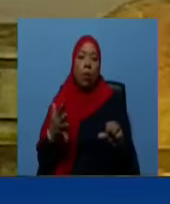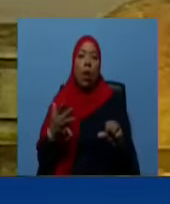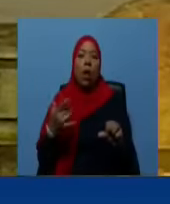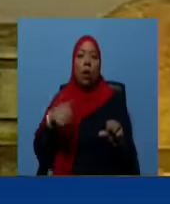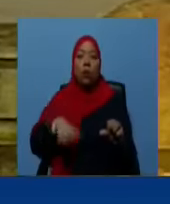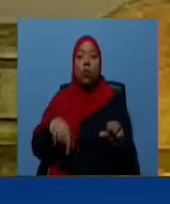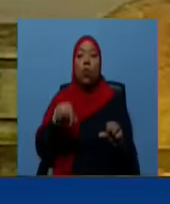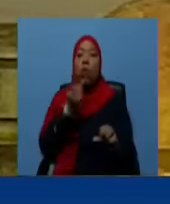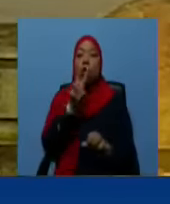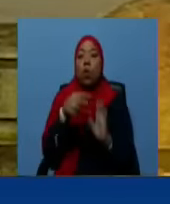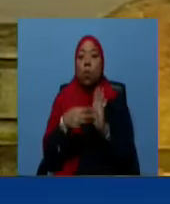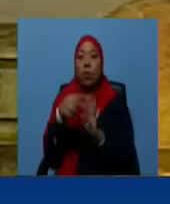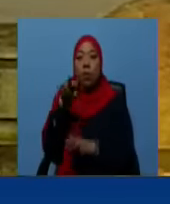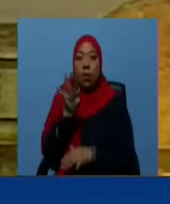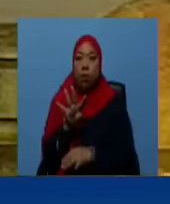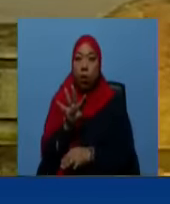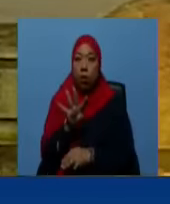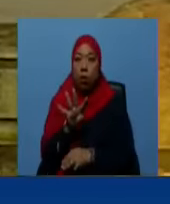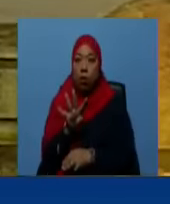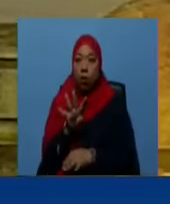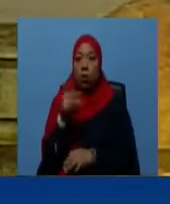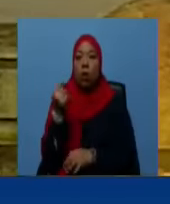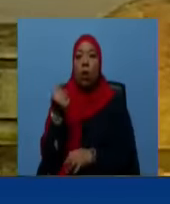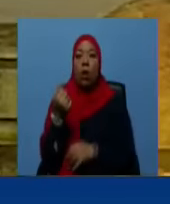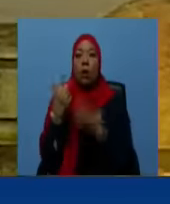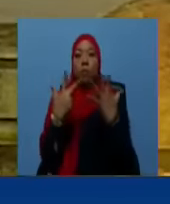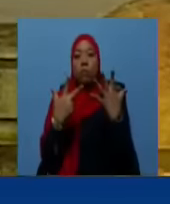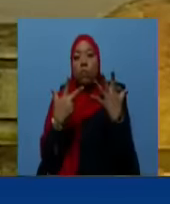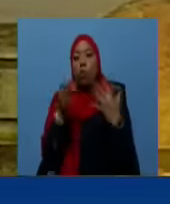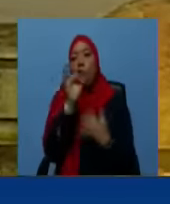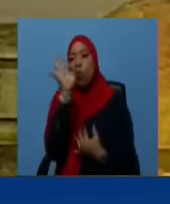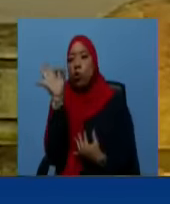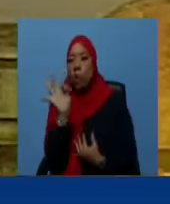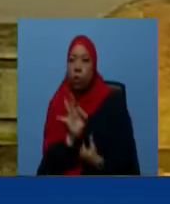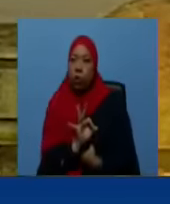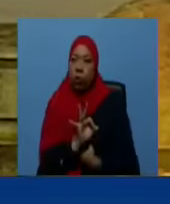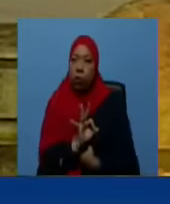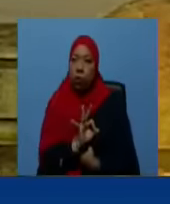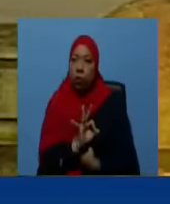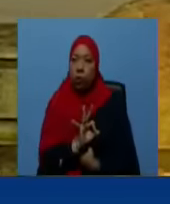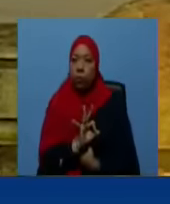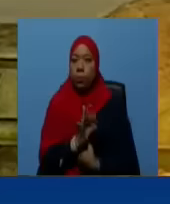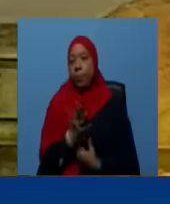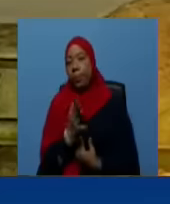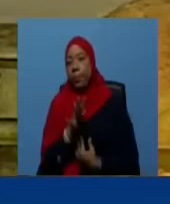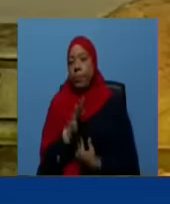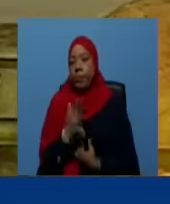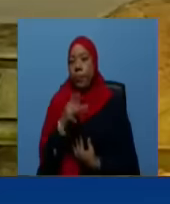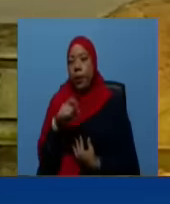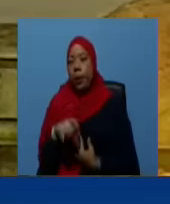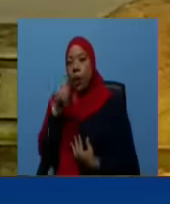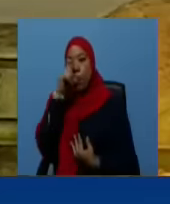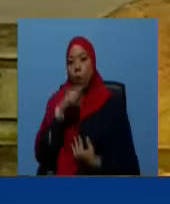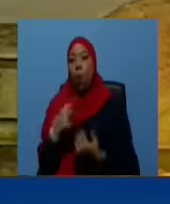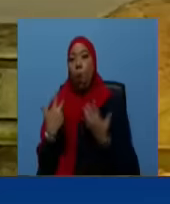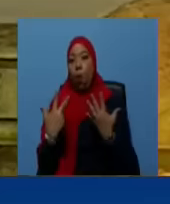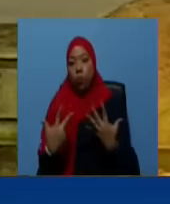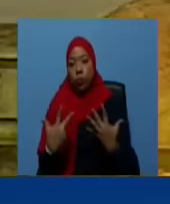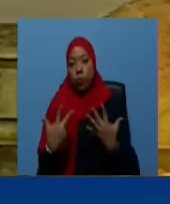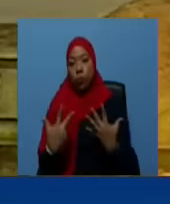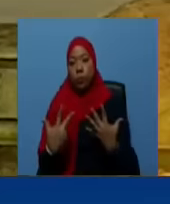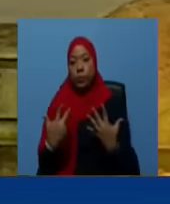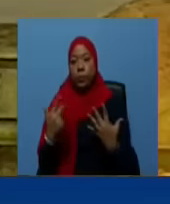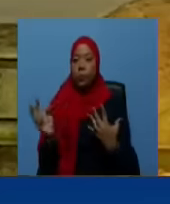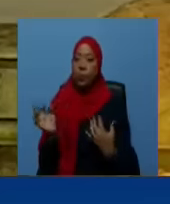economía 2024 de un 8% aproximadamente. El número mágico de este año es 8 en la